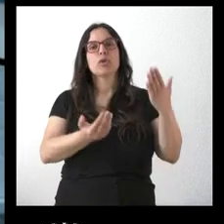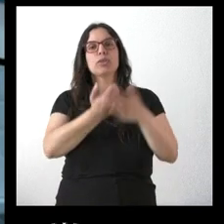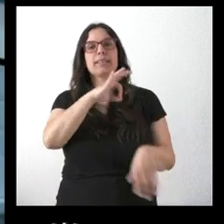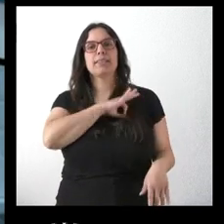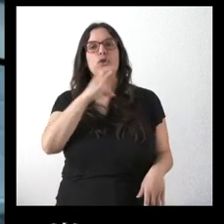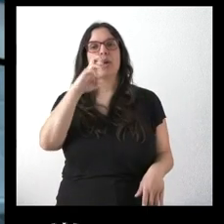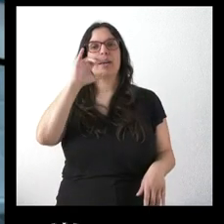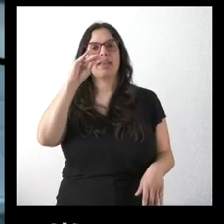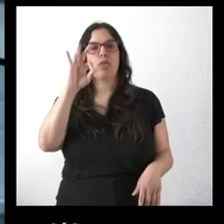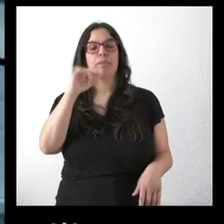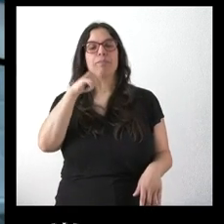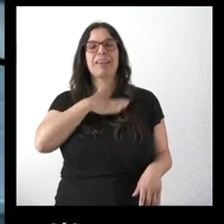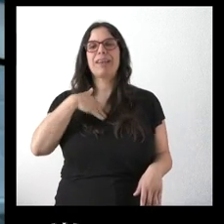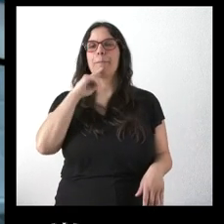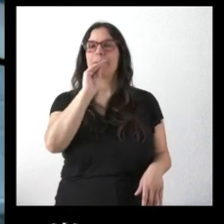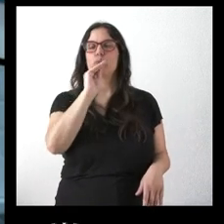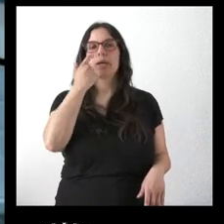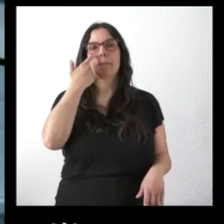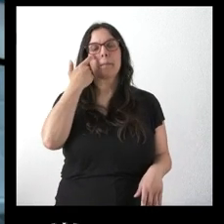días. Le quería preguntar,